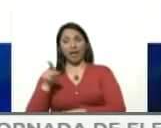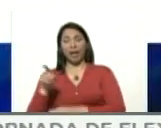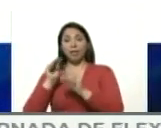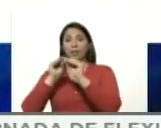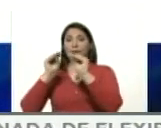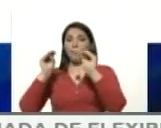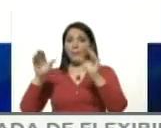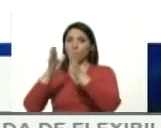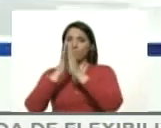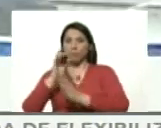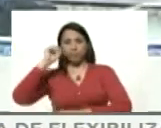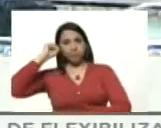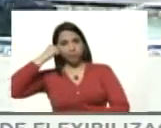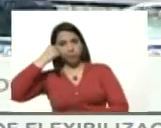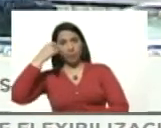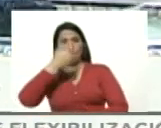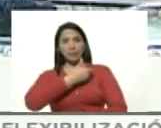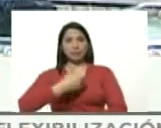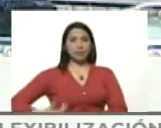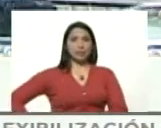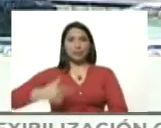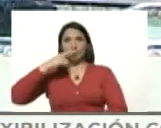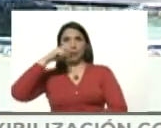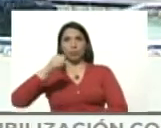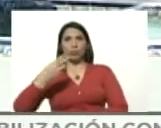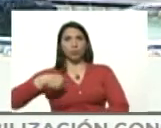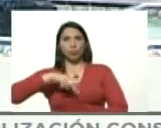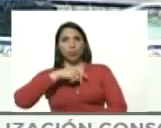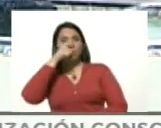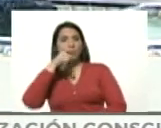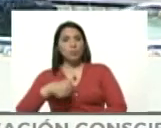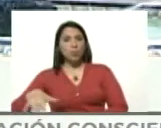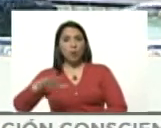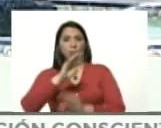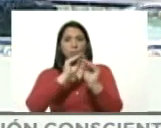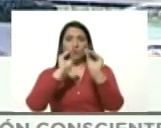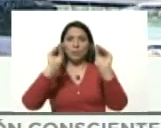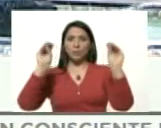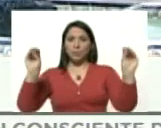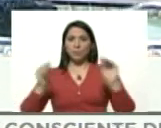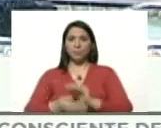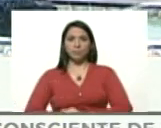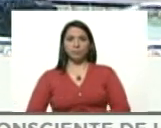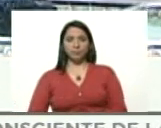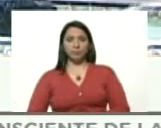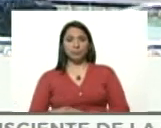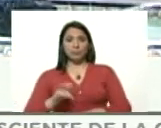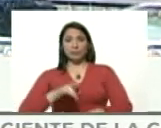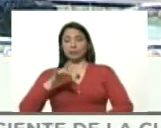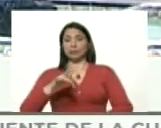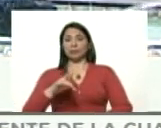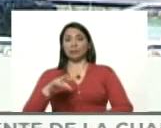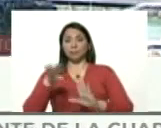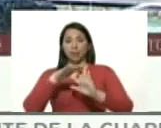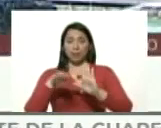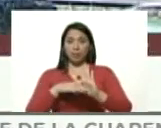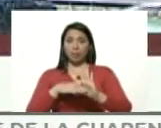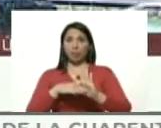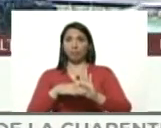llamado a la reflexión del presidente Nicolás Maduro a nuestra población a extremar las medidas,